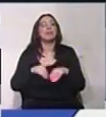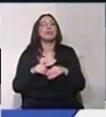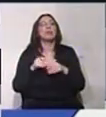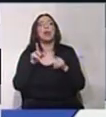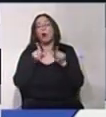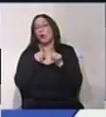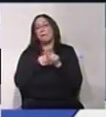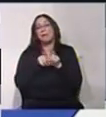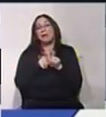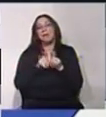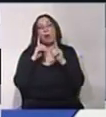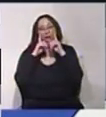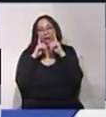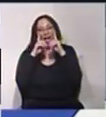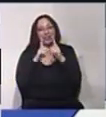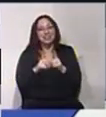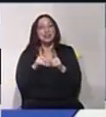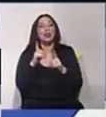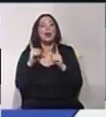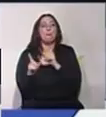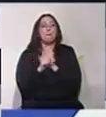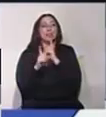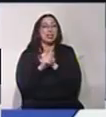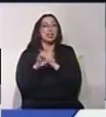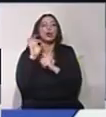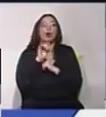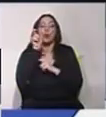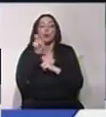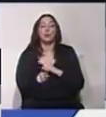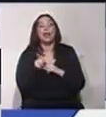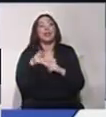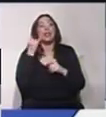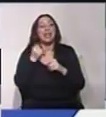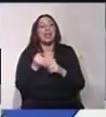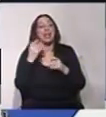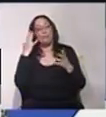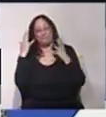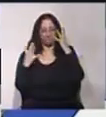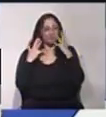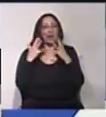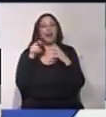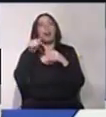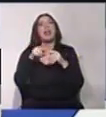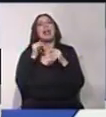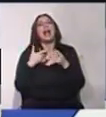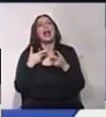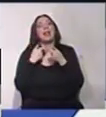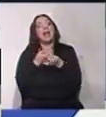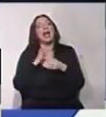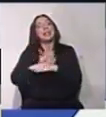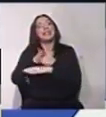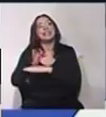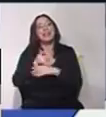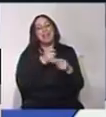se recibe la atención al paciente o al usuario que está en crisis, uno tiene que darle todas las posibilidades de accesibilidad a un